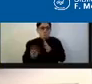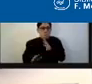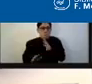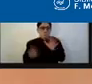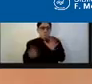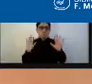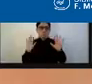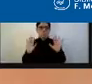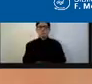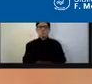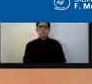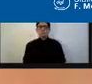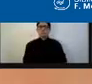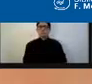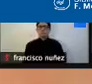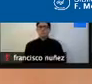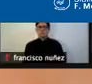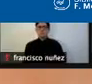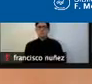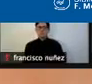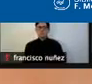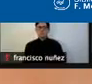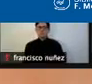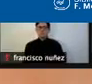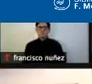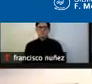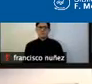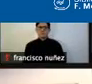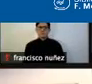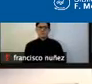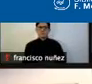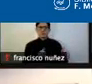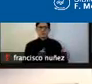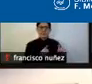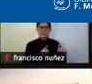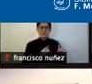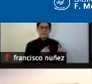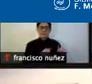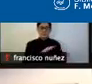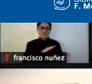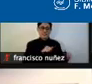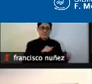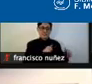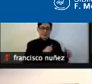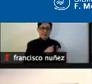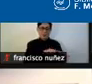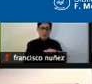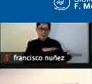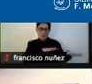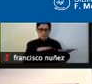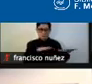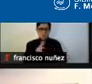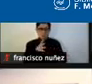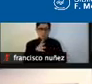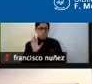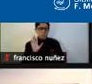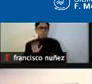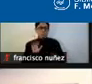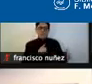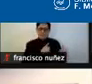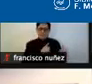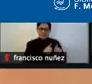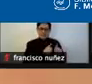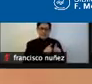normalmente cuando son cerca y no muy grandes, pero cercanos. Uh-huh.